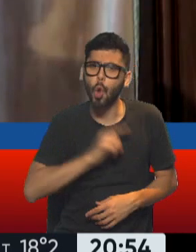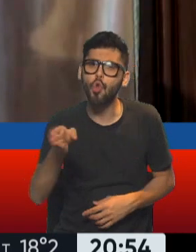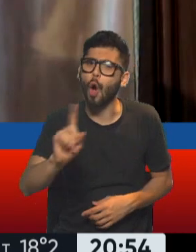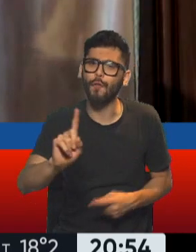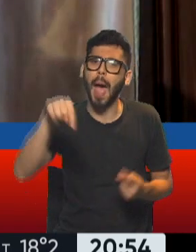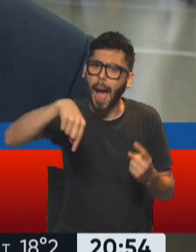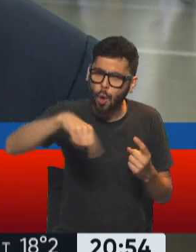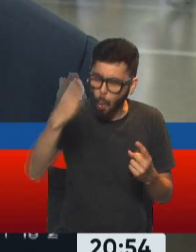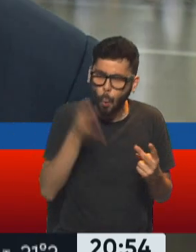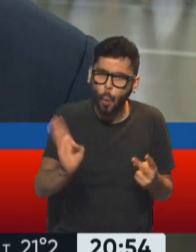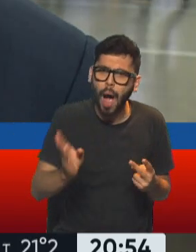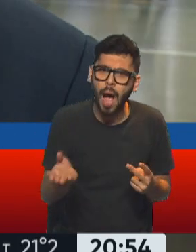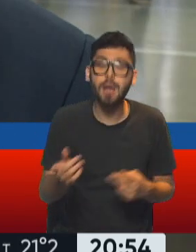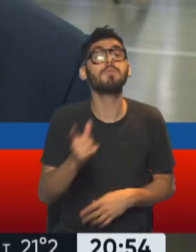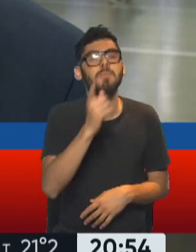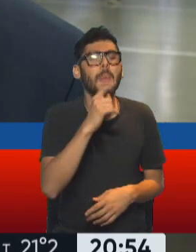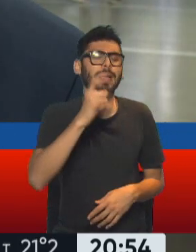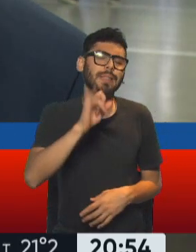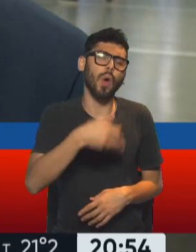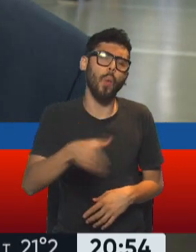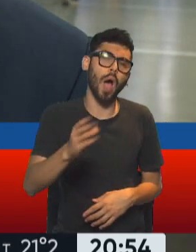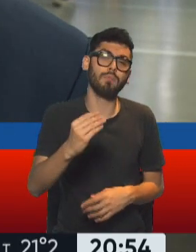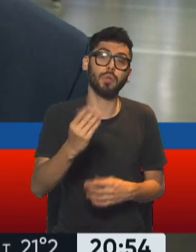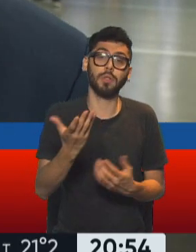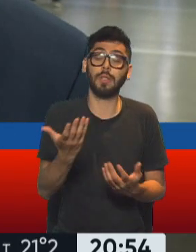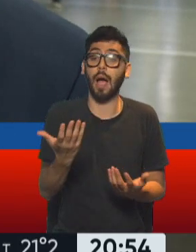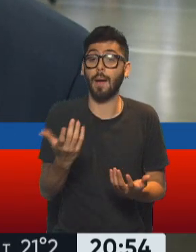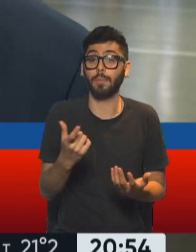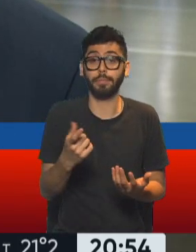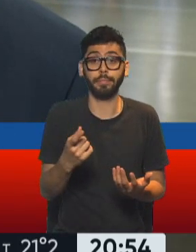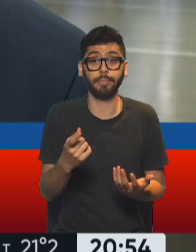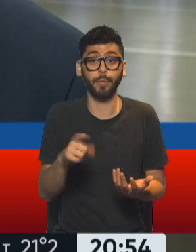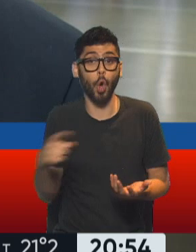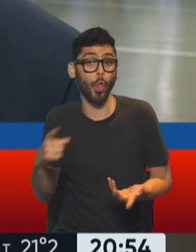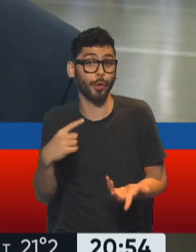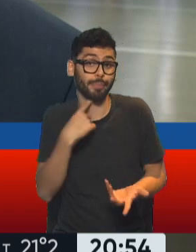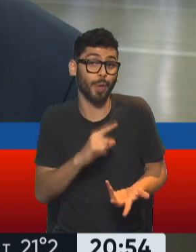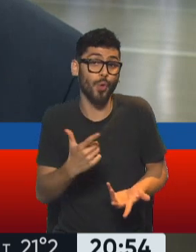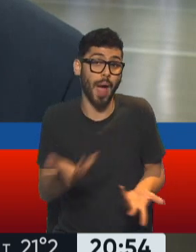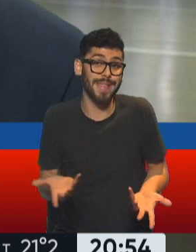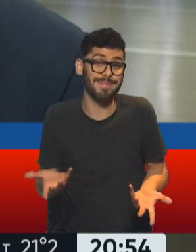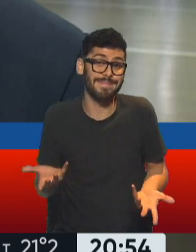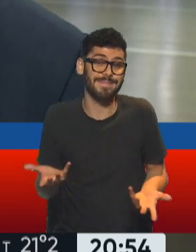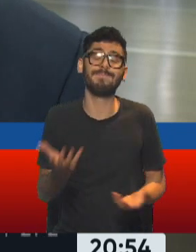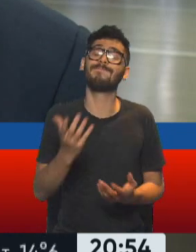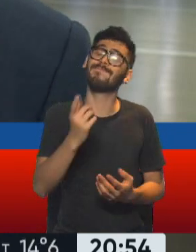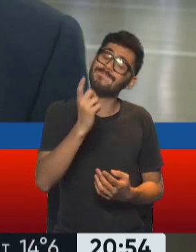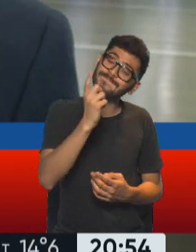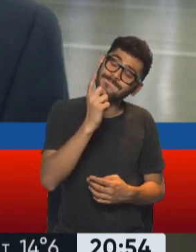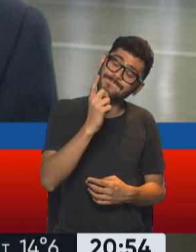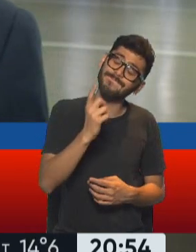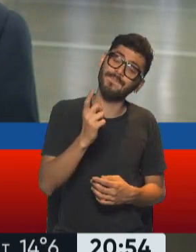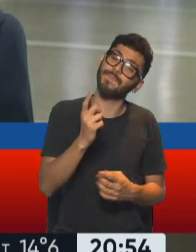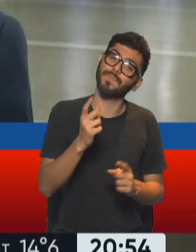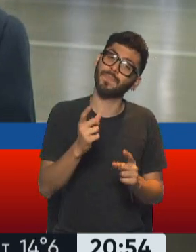que sí me parece que se va a presentar porque ya no tiene alternativas lo concreto es que bueno la